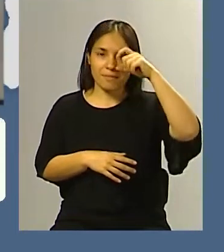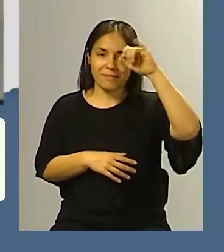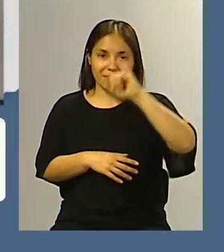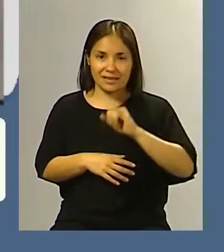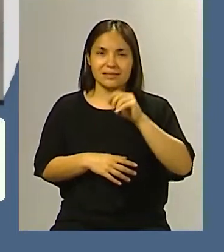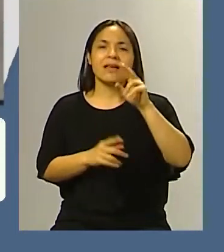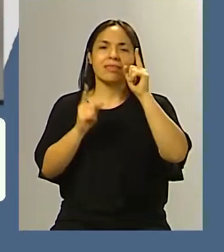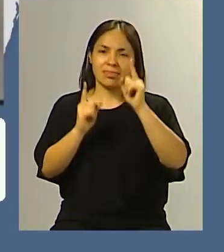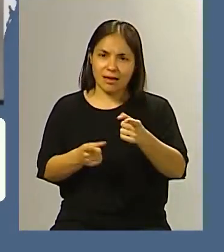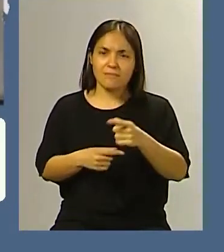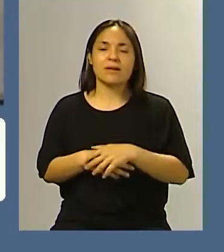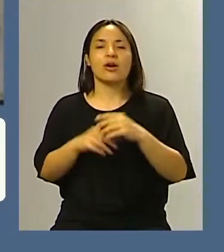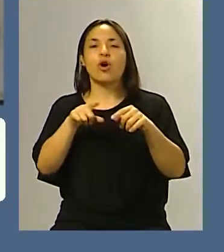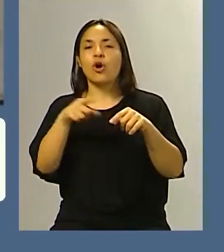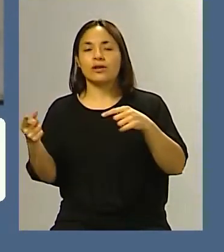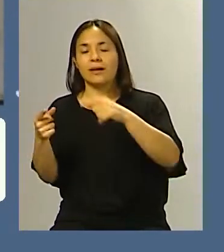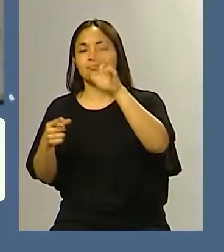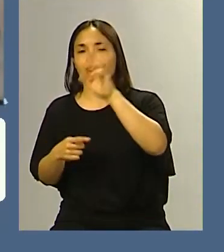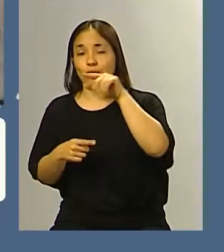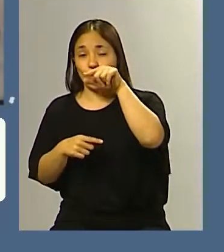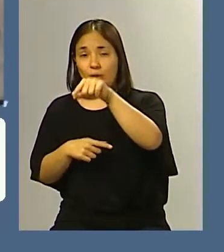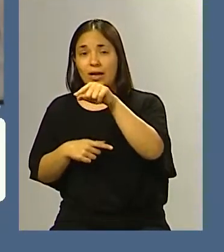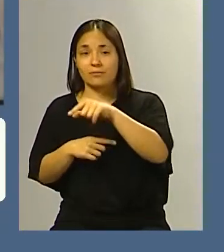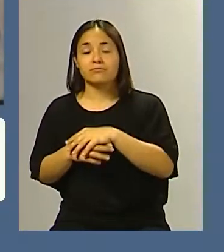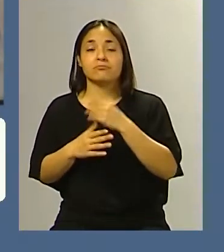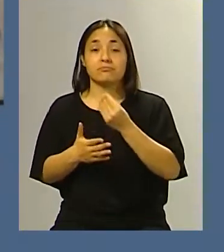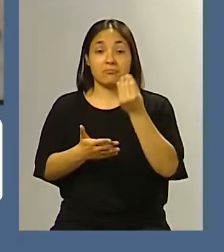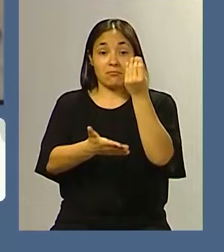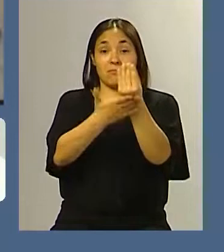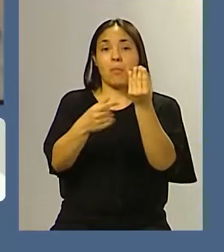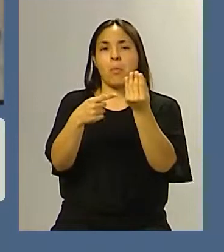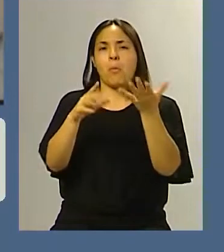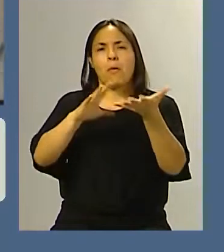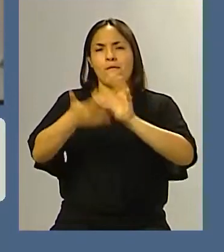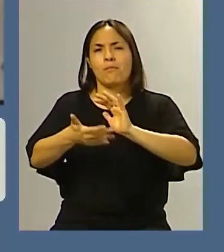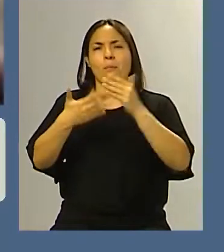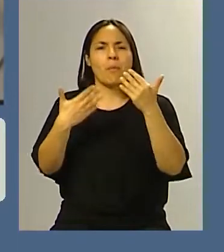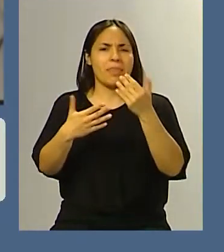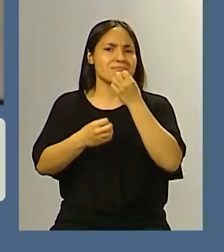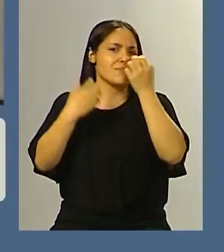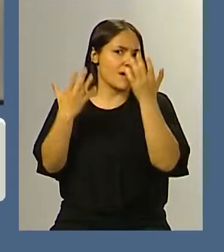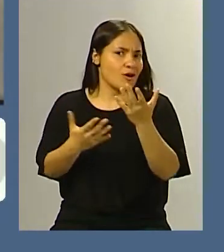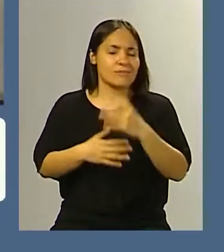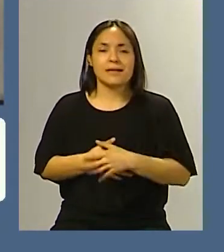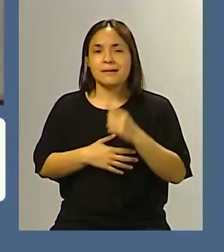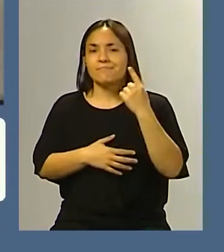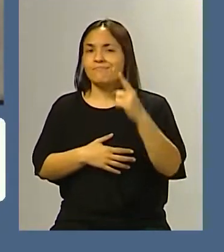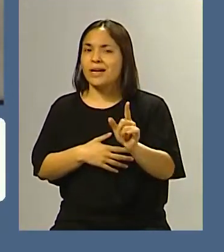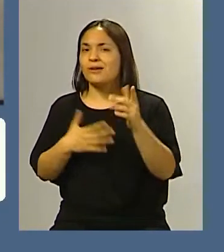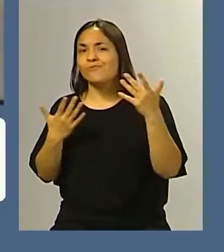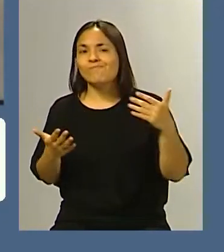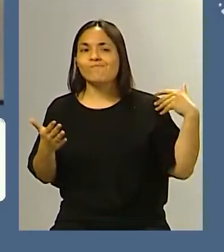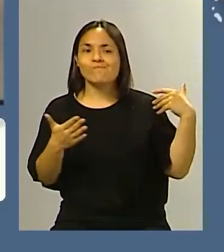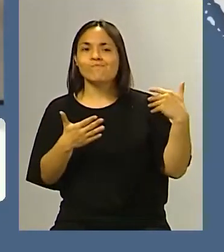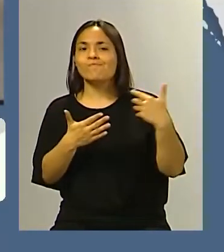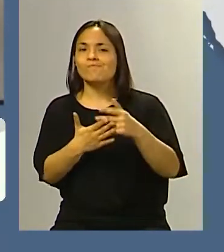también en Simone Tebet, esa posibilidad. De Ciro Gómez esperaba una performance mucho mejor, pero la verdad